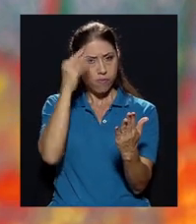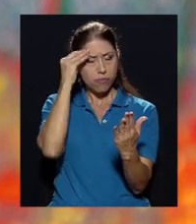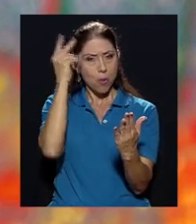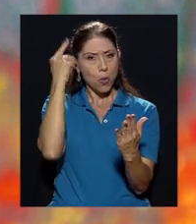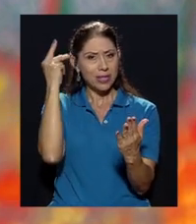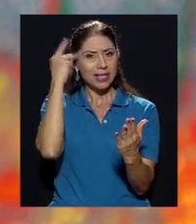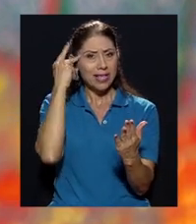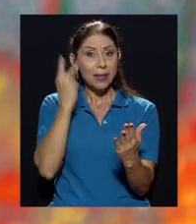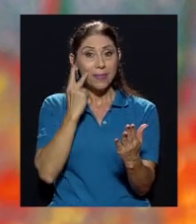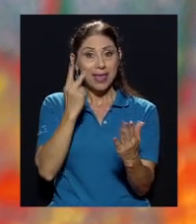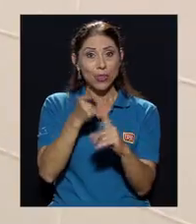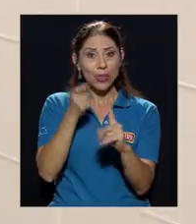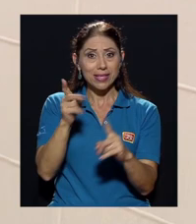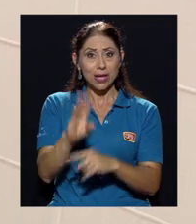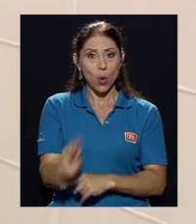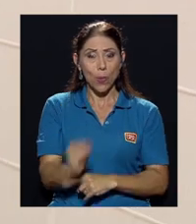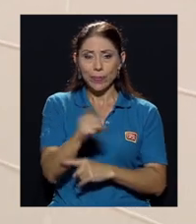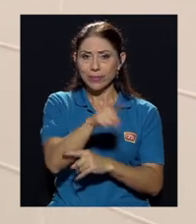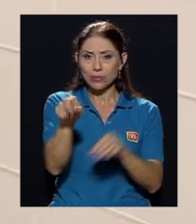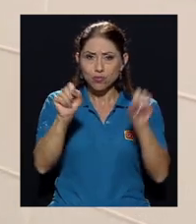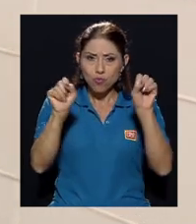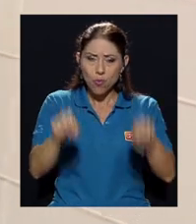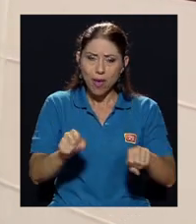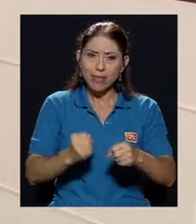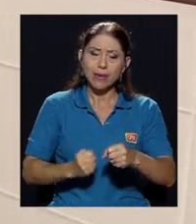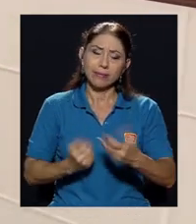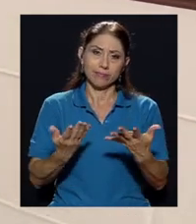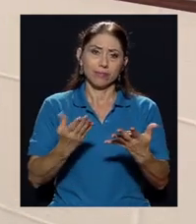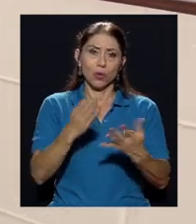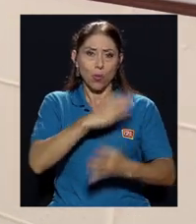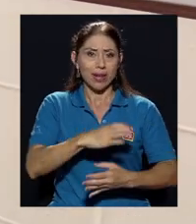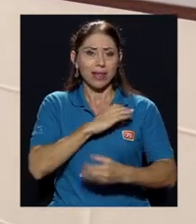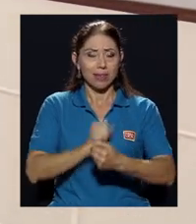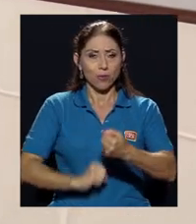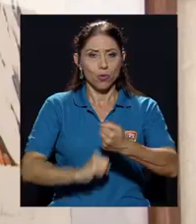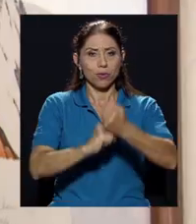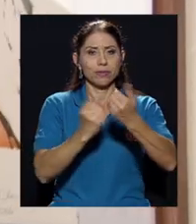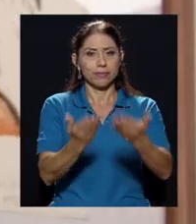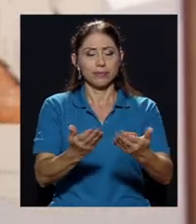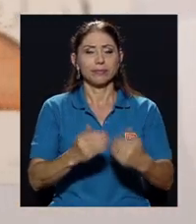cómo desde jóvenes pueden dar un aporte cualitativo.